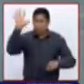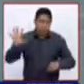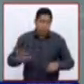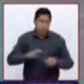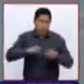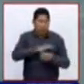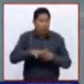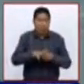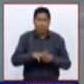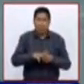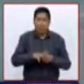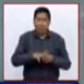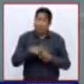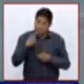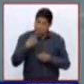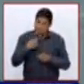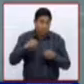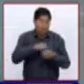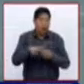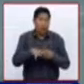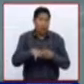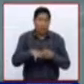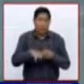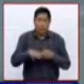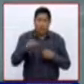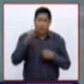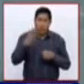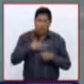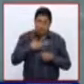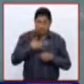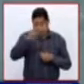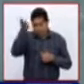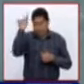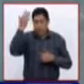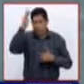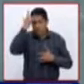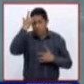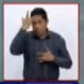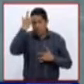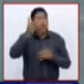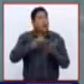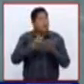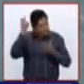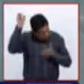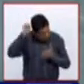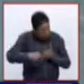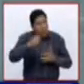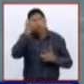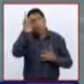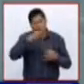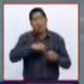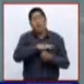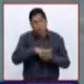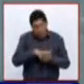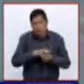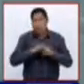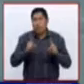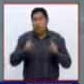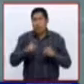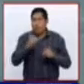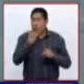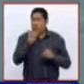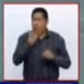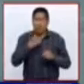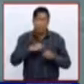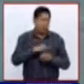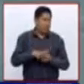COVID. ¿Usted lo dejó infectado, así le dice? Sí, yo le dejé infectado porque me he enfermado. Es verdad que yo me he enfermado de COVID, pero yo creo